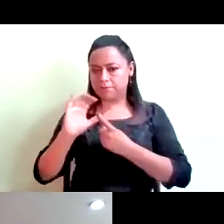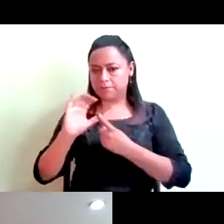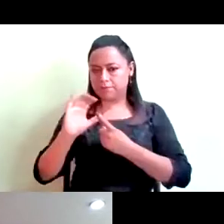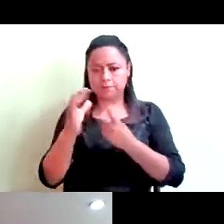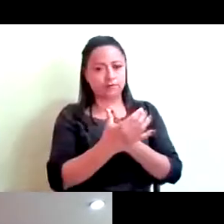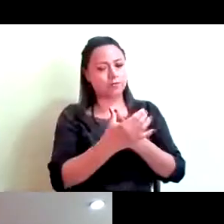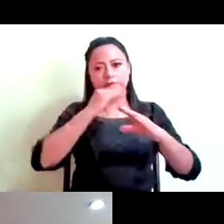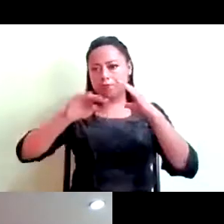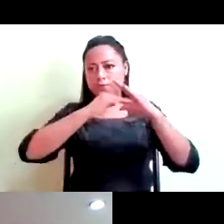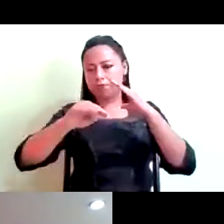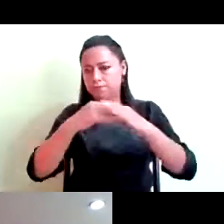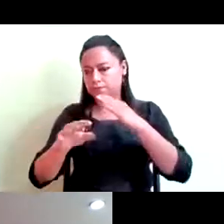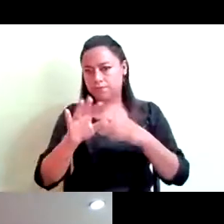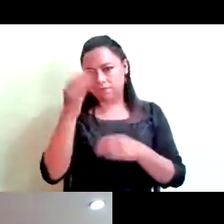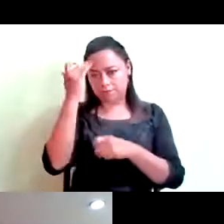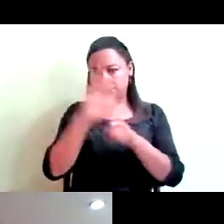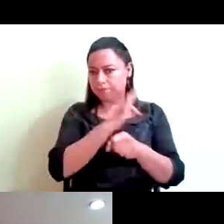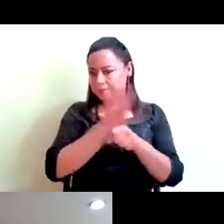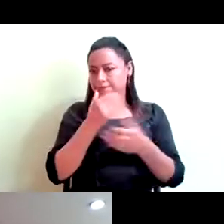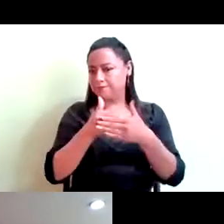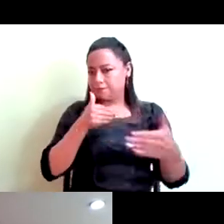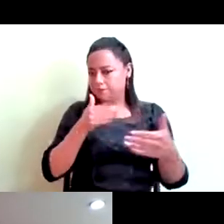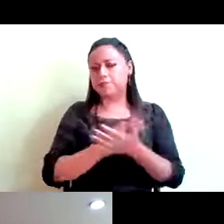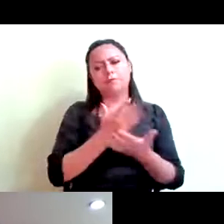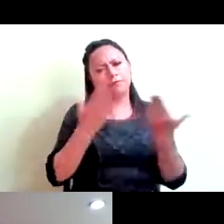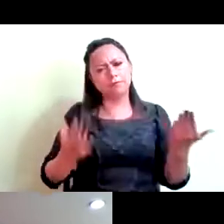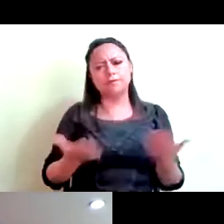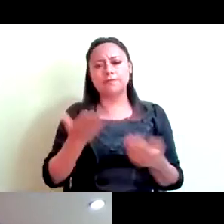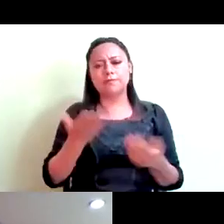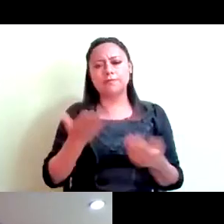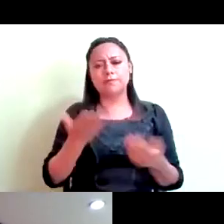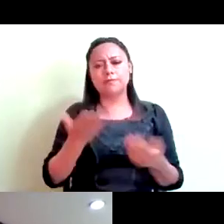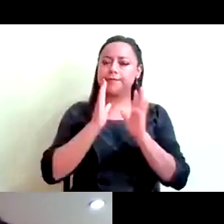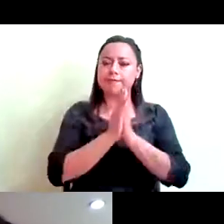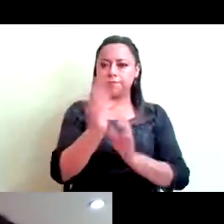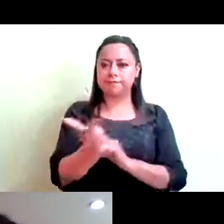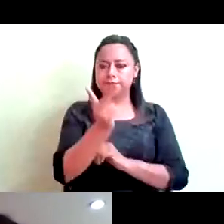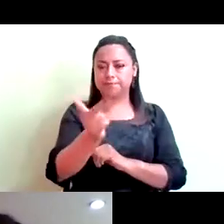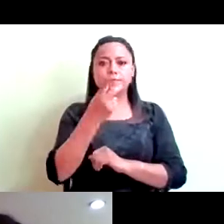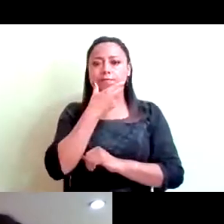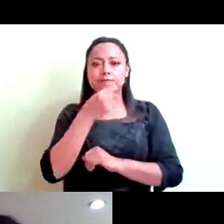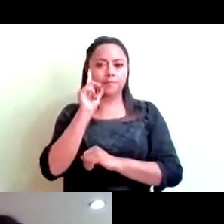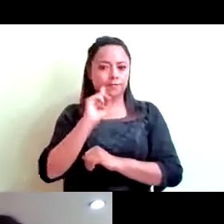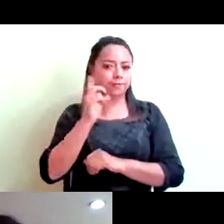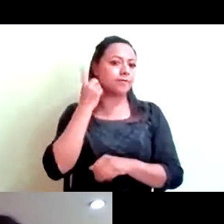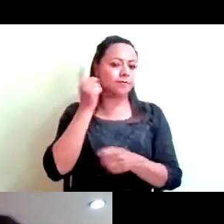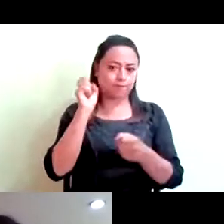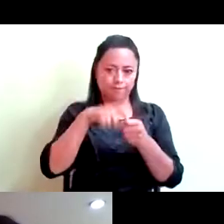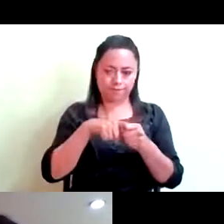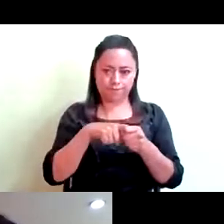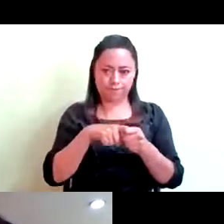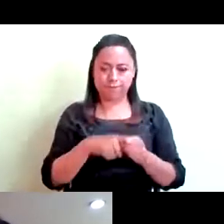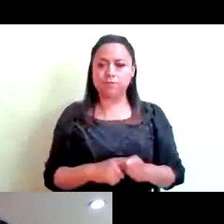del dictamen referido, solicito a la secretaría consulte a las diputadas y diputados, si es